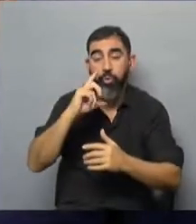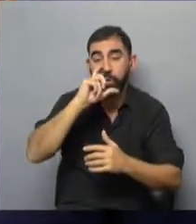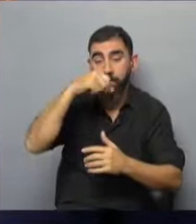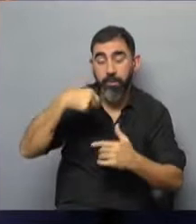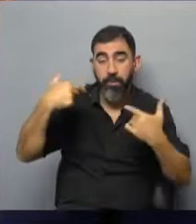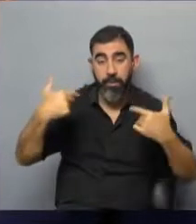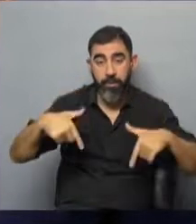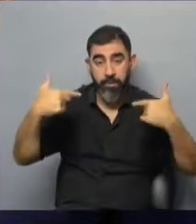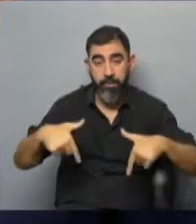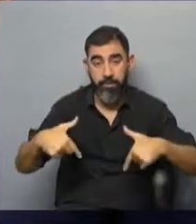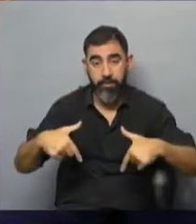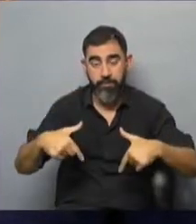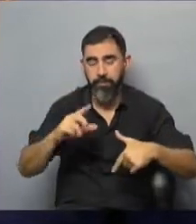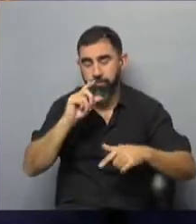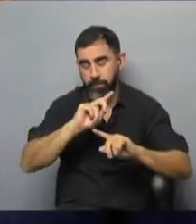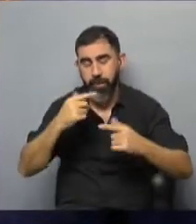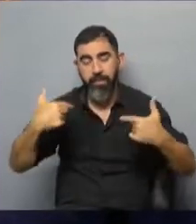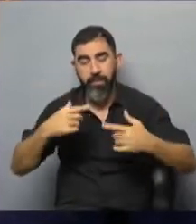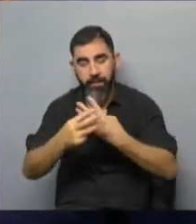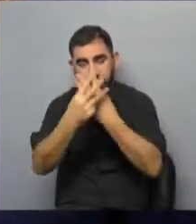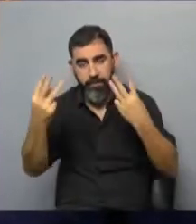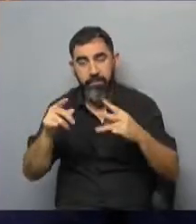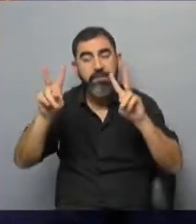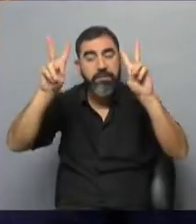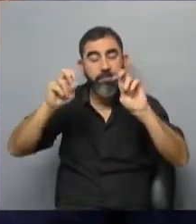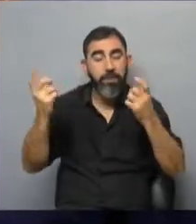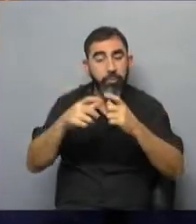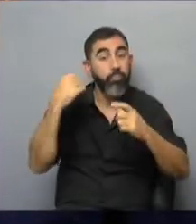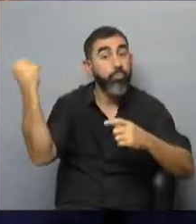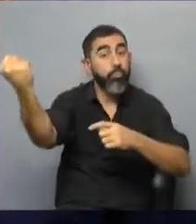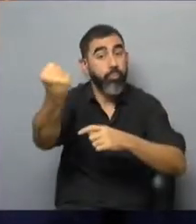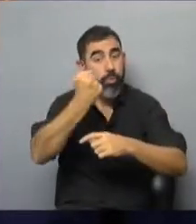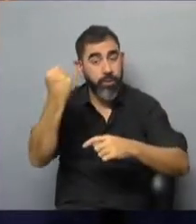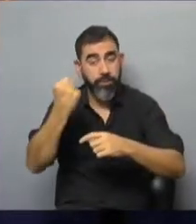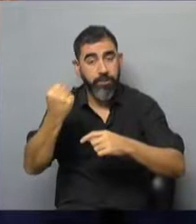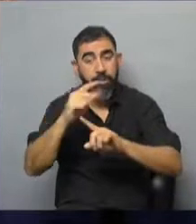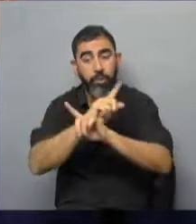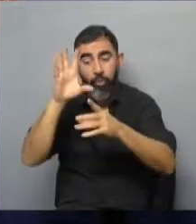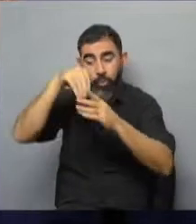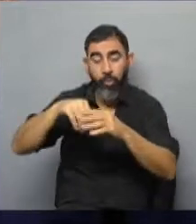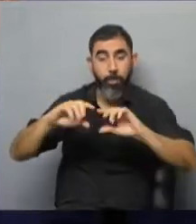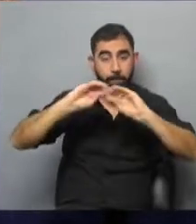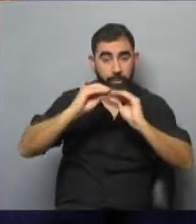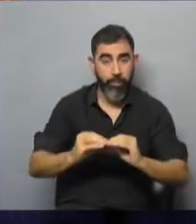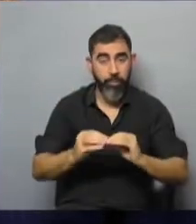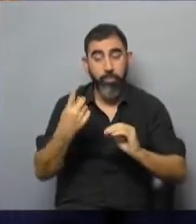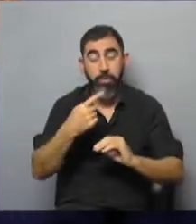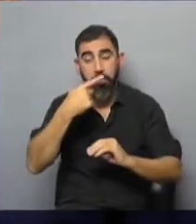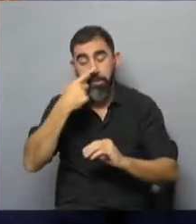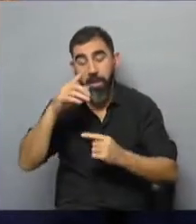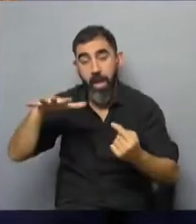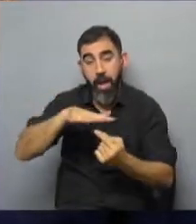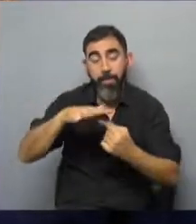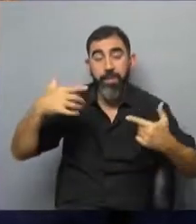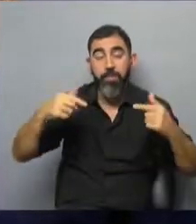bueno, la reunión de hoy precisamente es para definir este aspecto que es muy importante, que no vino en la rendición de cuentas, pero que para interés del Ministerio de Ambiente debe